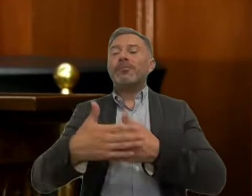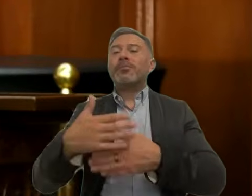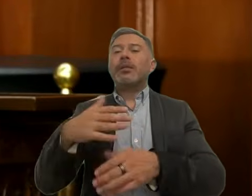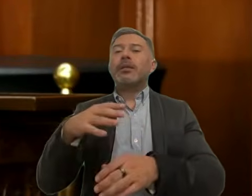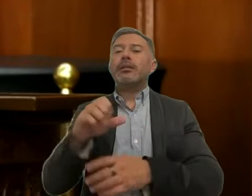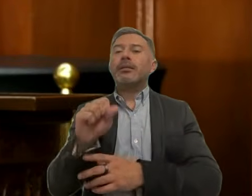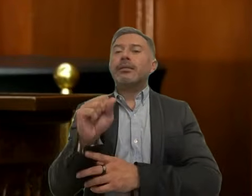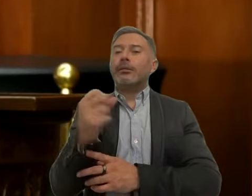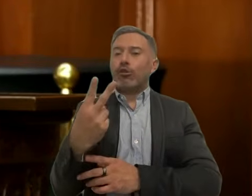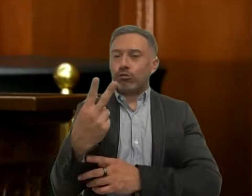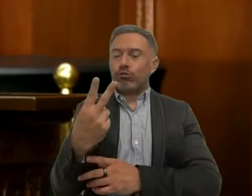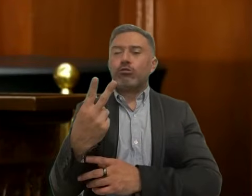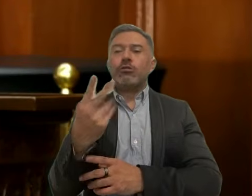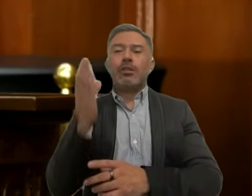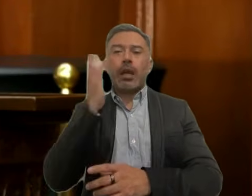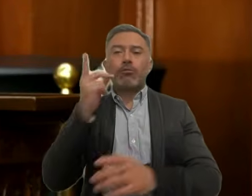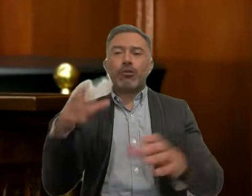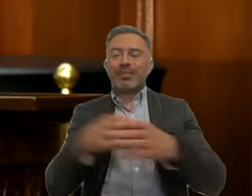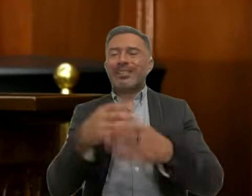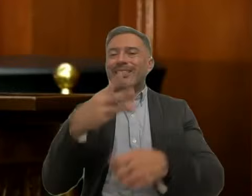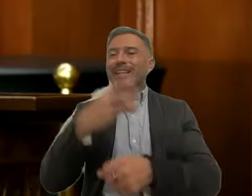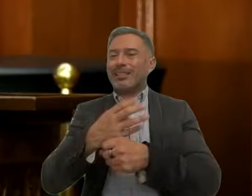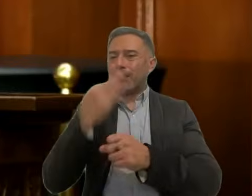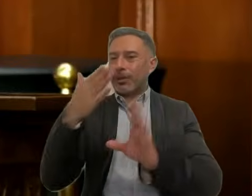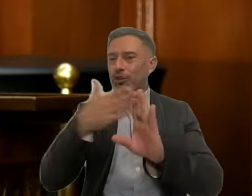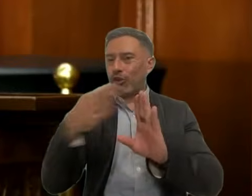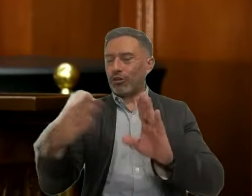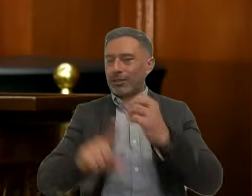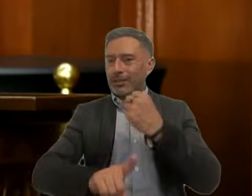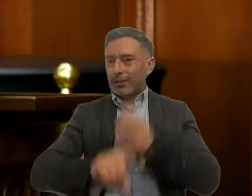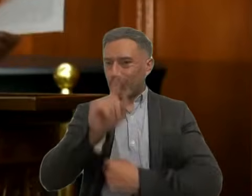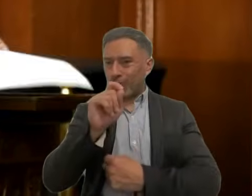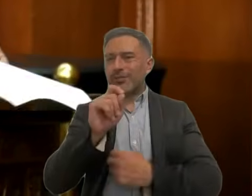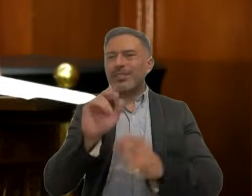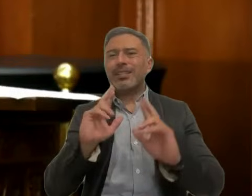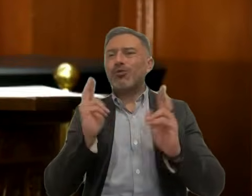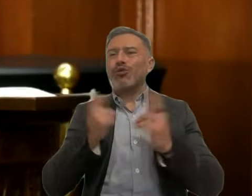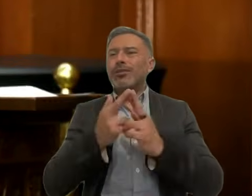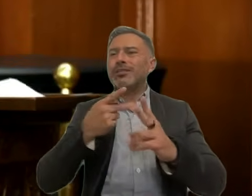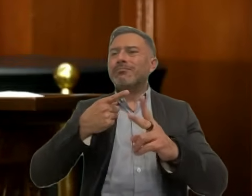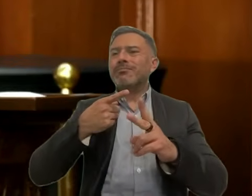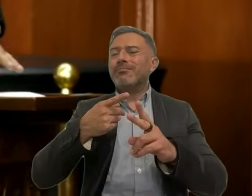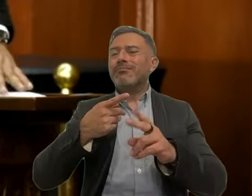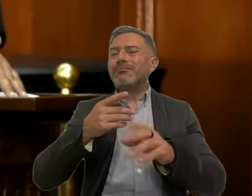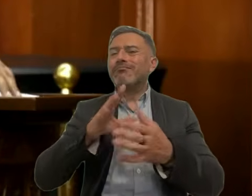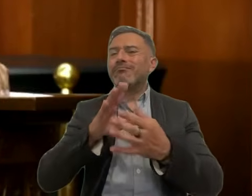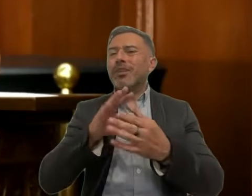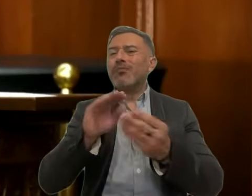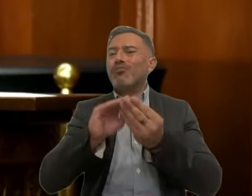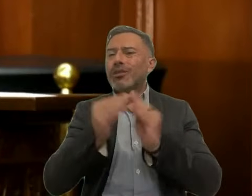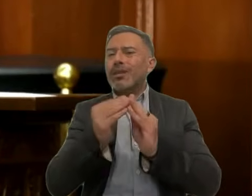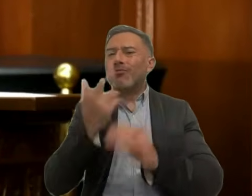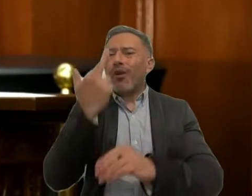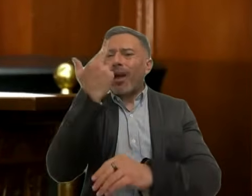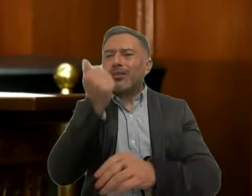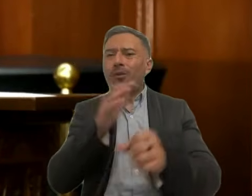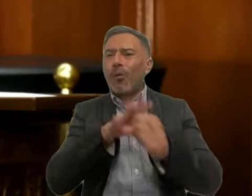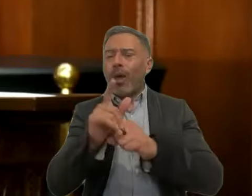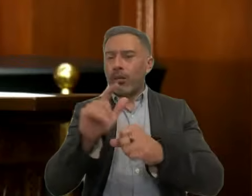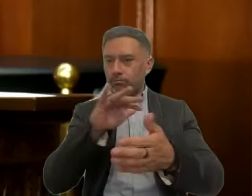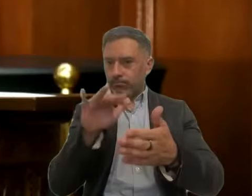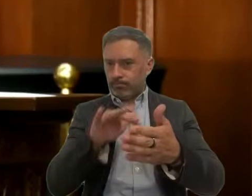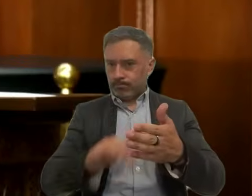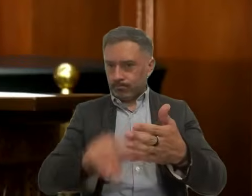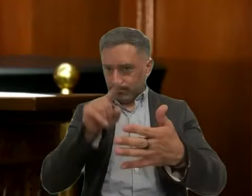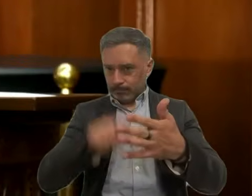Legislatura a la celebración del tercer periodo extraordinario de sesiones con base en la siguiente exposición de motivos. Una